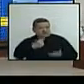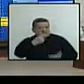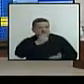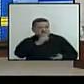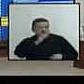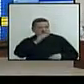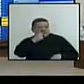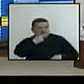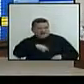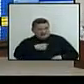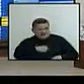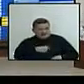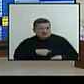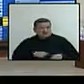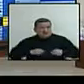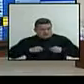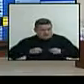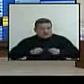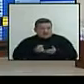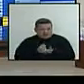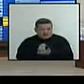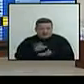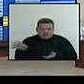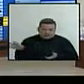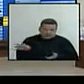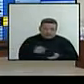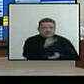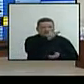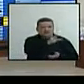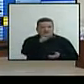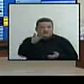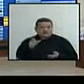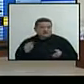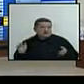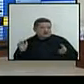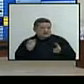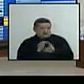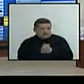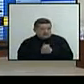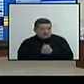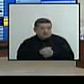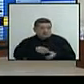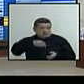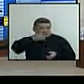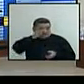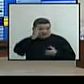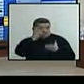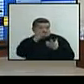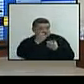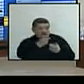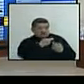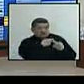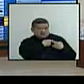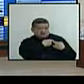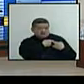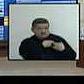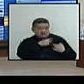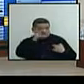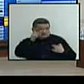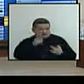que abarca a toda la humanidad. Es una alianza en la que como que Dios asume toda la